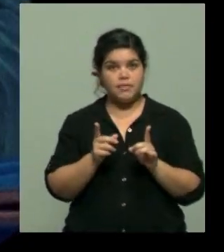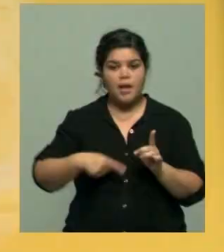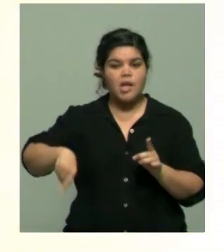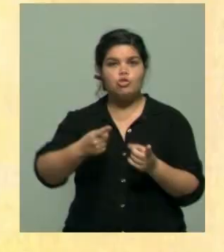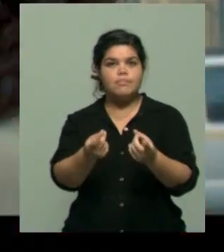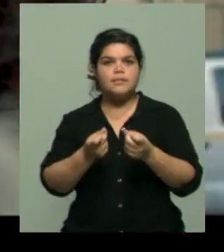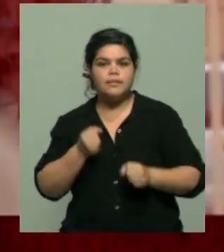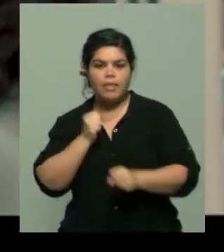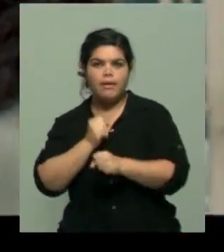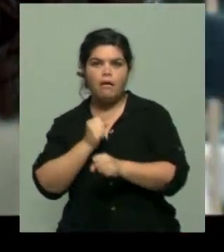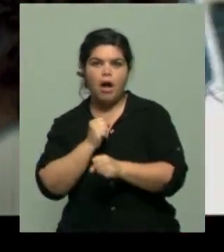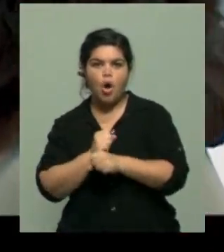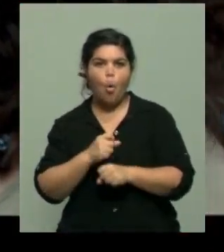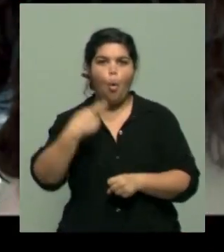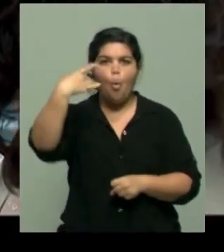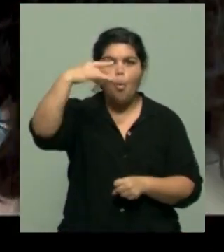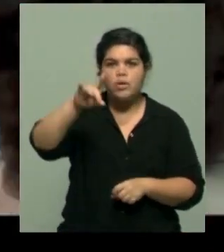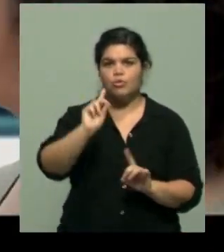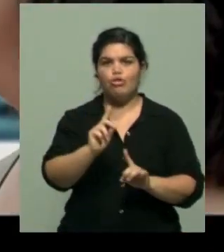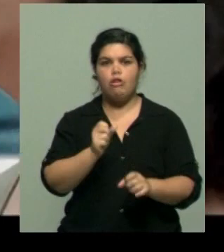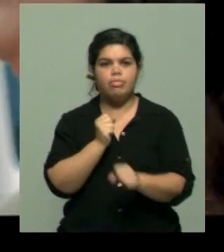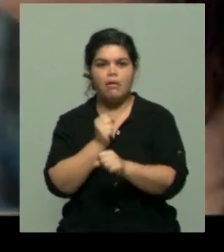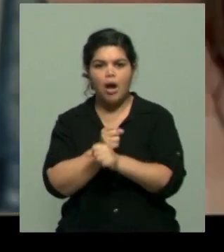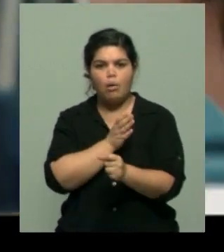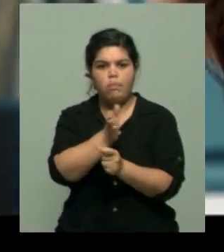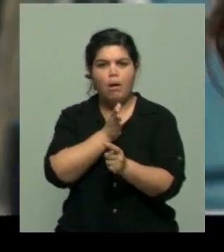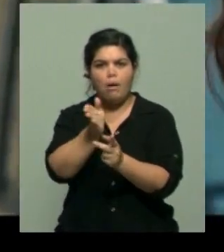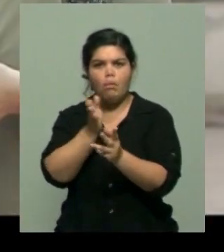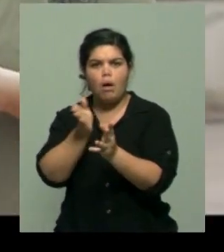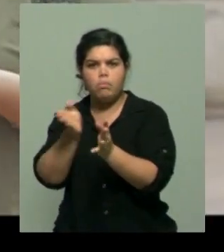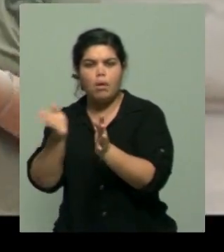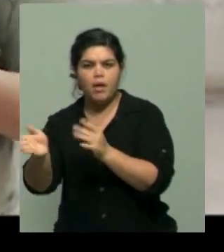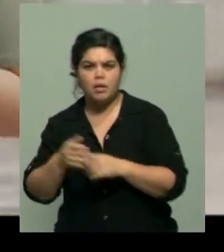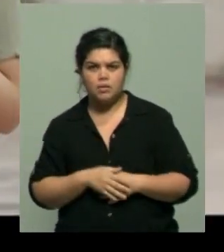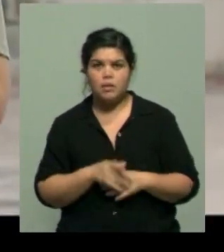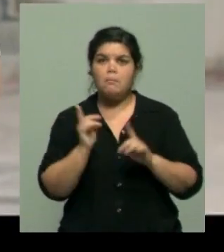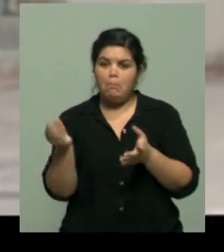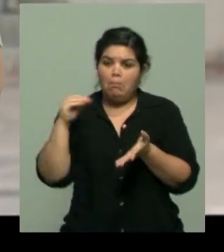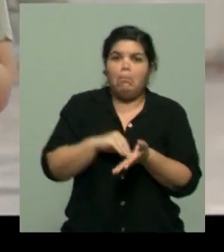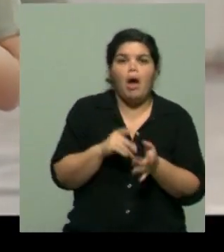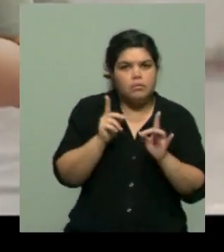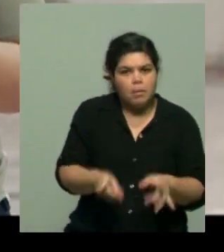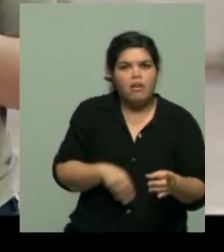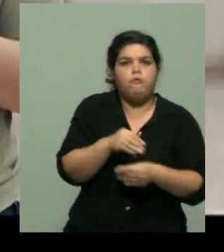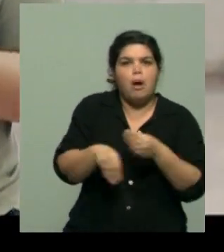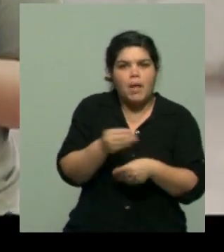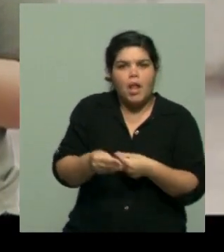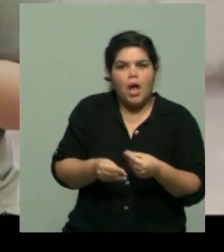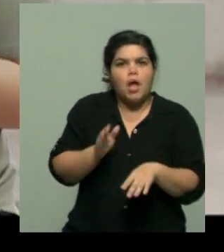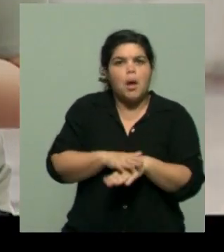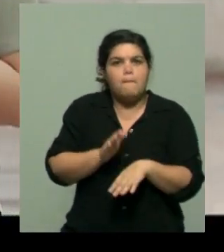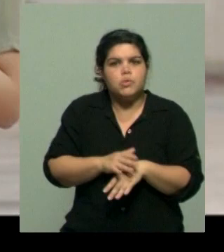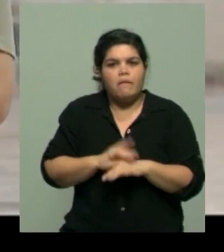de un trabajo, y el docente tiene familia también. Claro. Entonces, no es que yo, listo, cerré el aula, me fui a mi